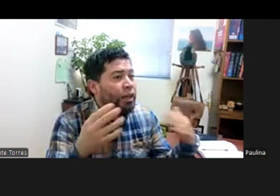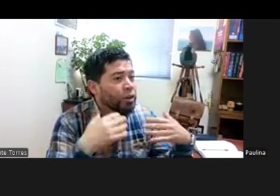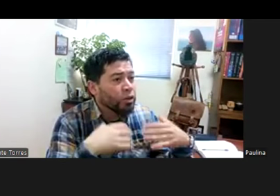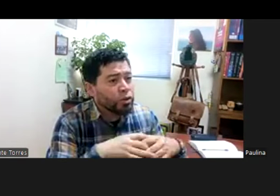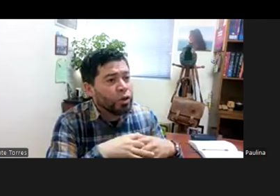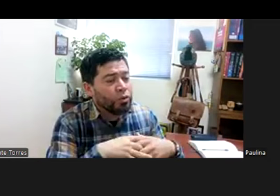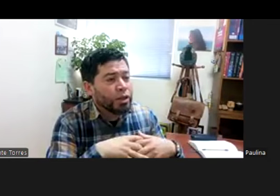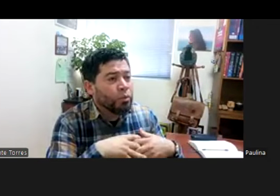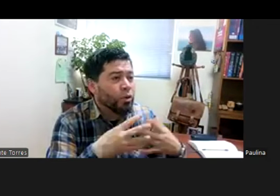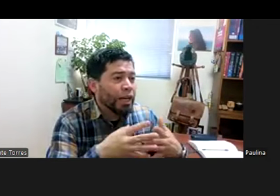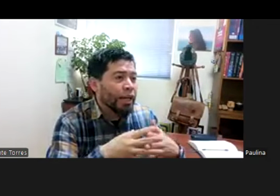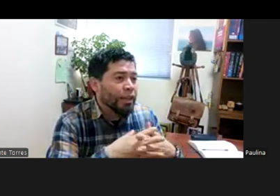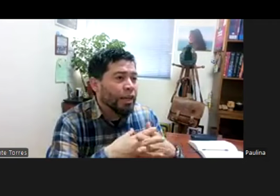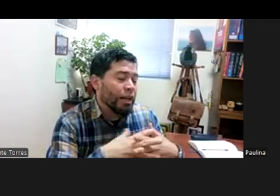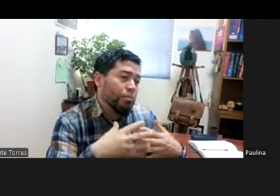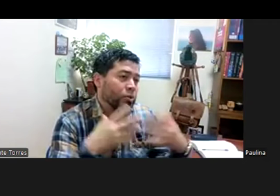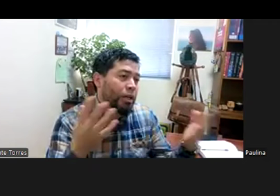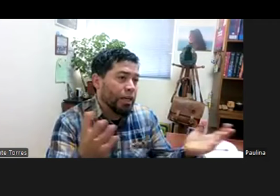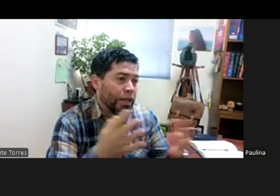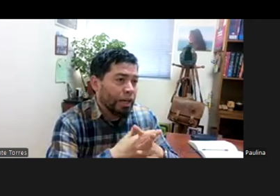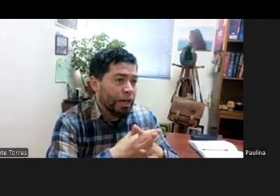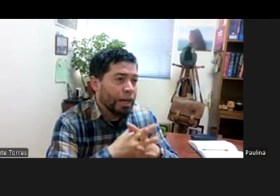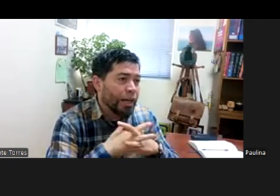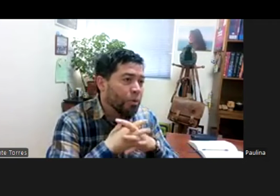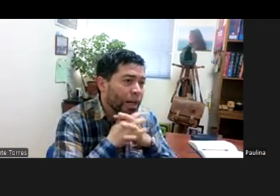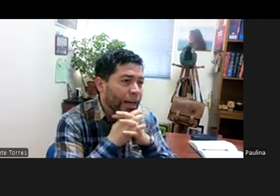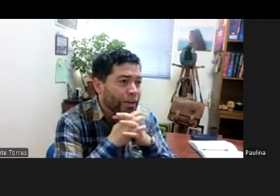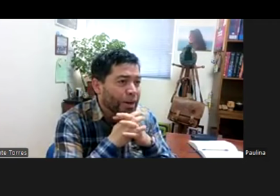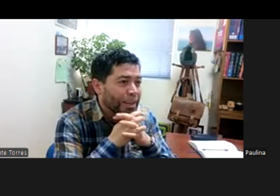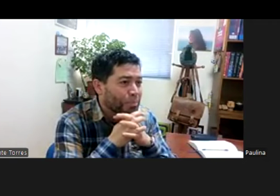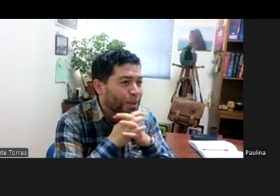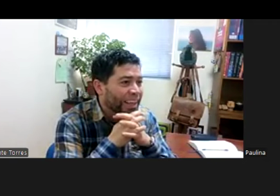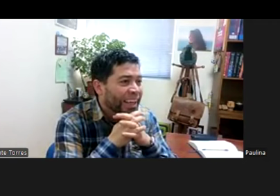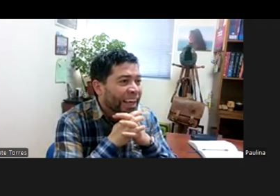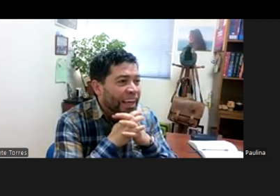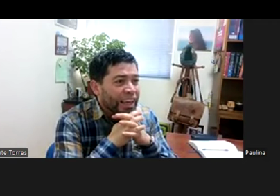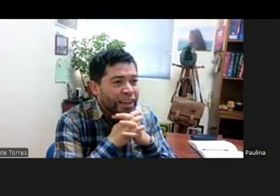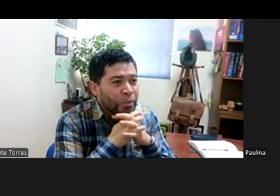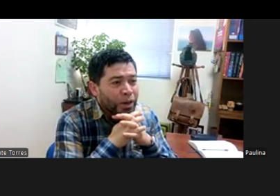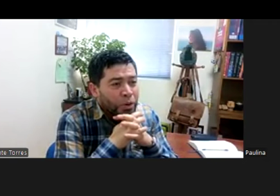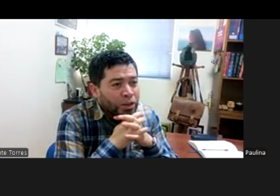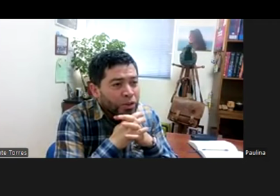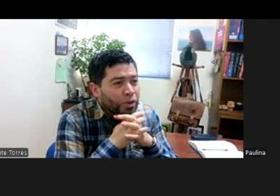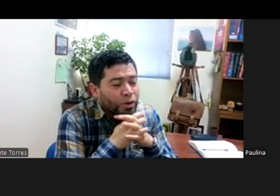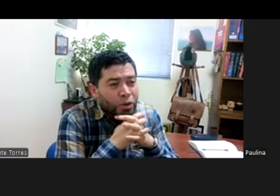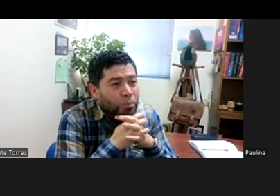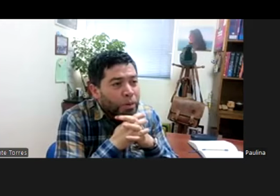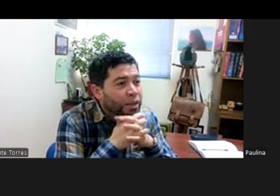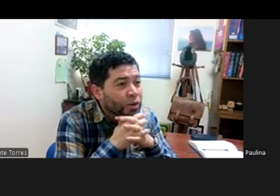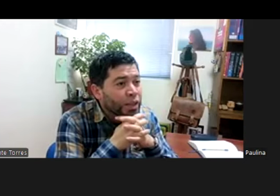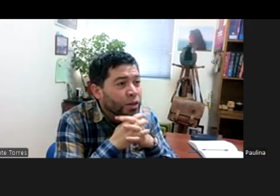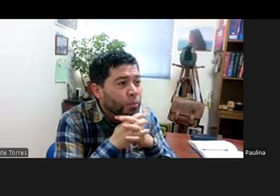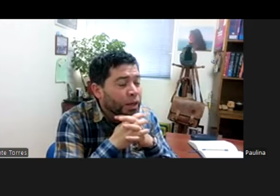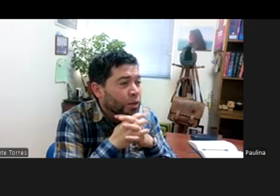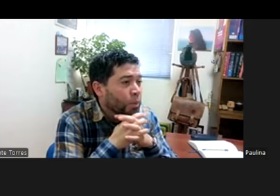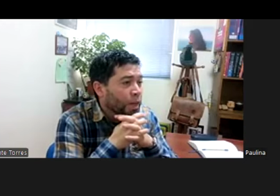porque nosotros en nuestra mucosa gástrica, las personas que acarreamos la Helicobacter pylori, estamos expuestos no por un par de